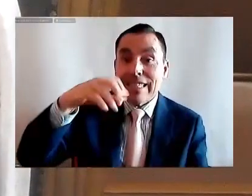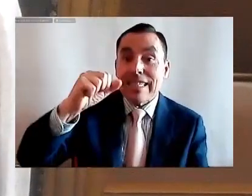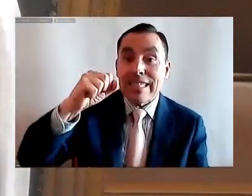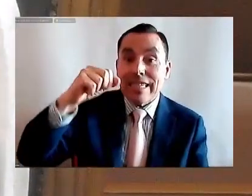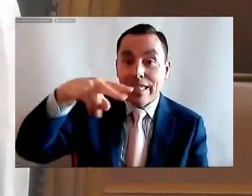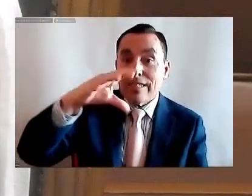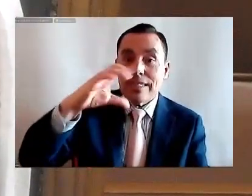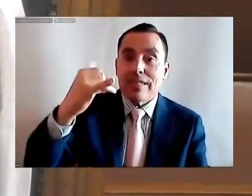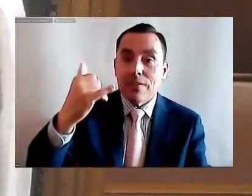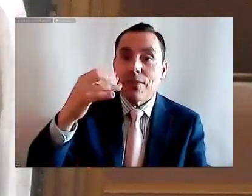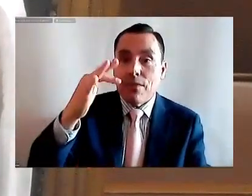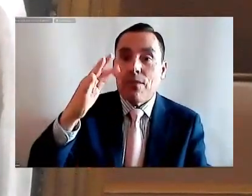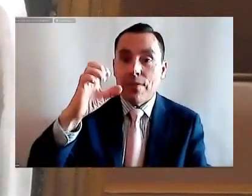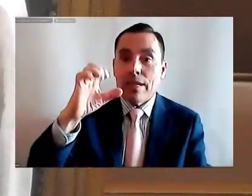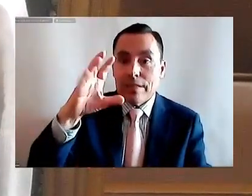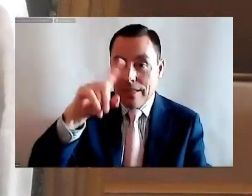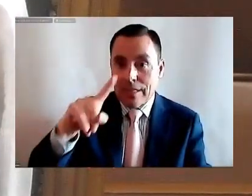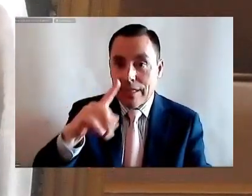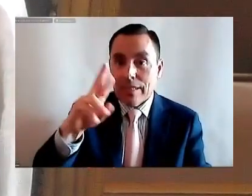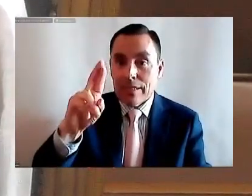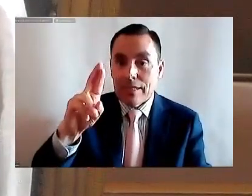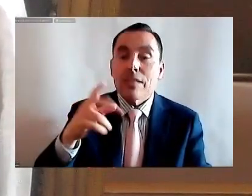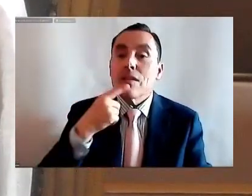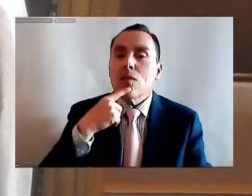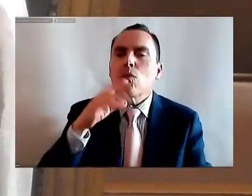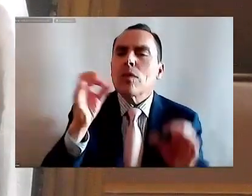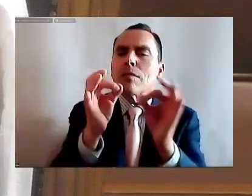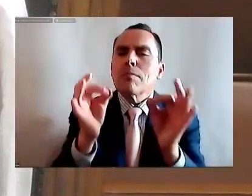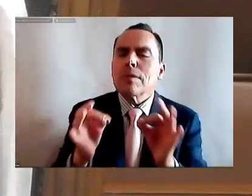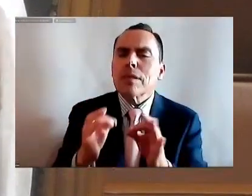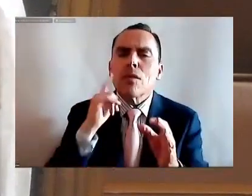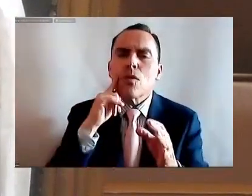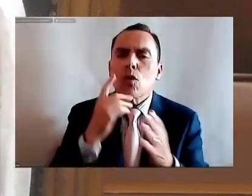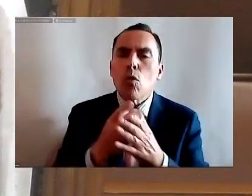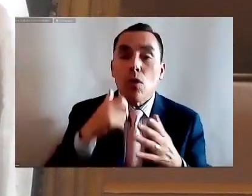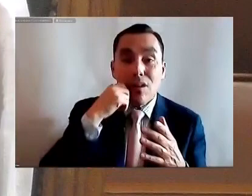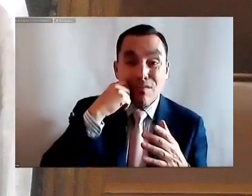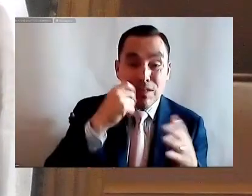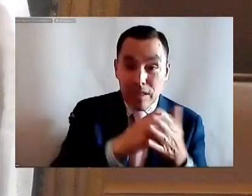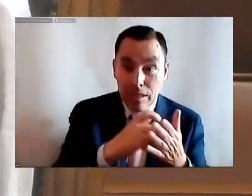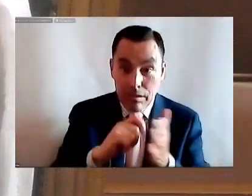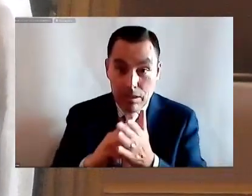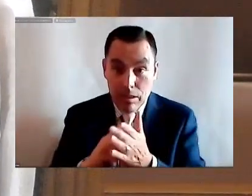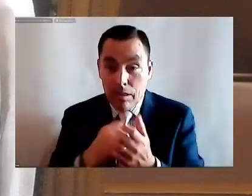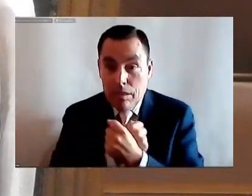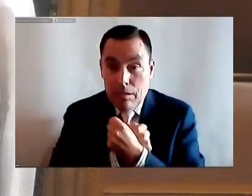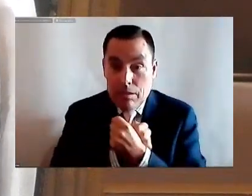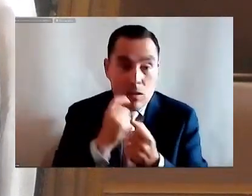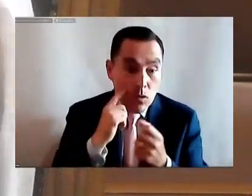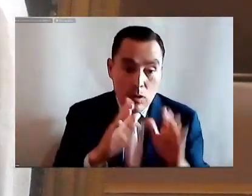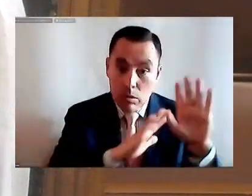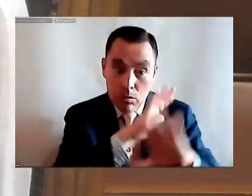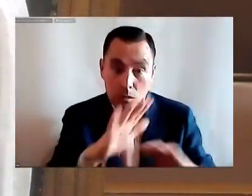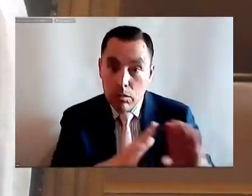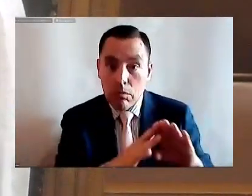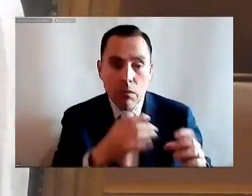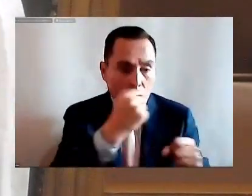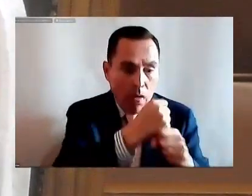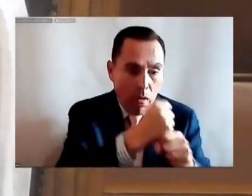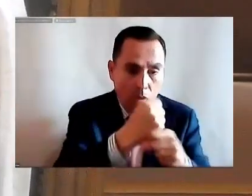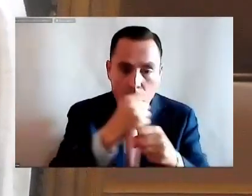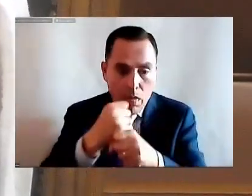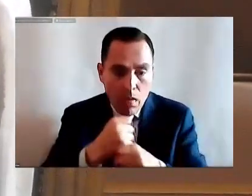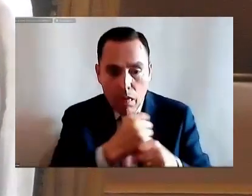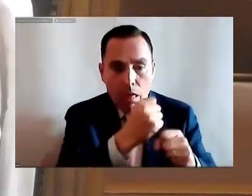señala que los cuidados que comprenden tanto el trabajo afectivo como el material y que a menudo se realizan sin remuneración son